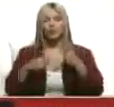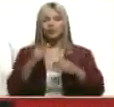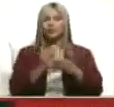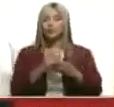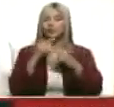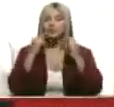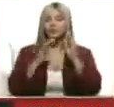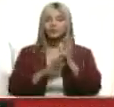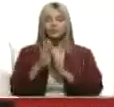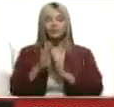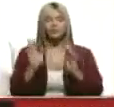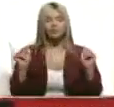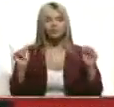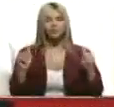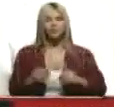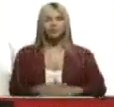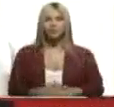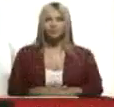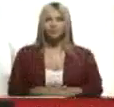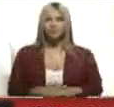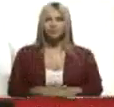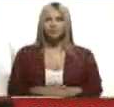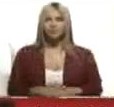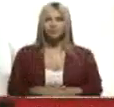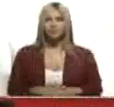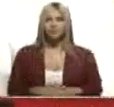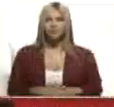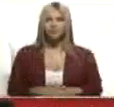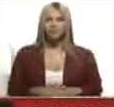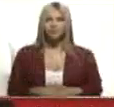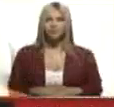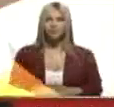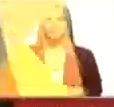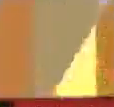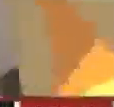con una sonrisa, el que obra bien, le va bien. Feliz tarde para todos. Chao, Venezuela. Ajá.